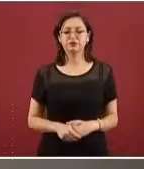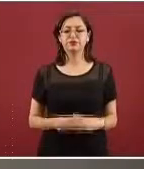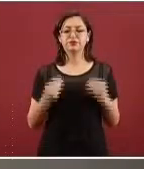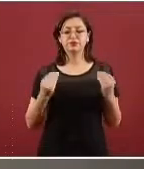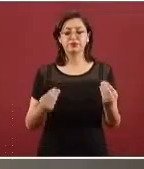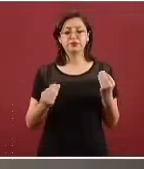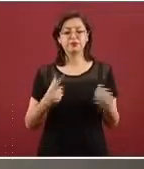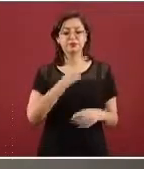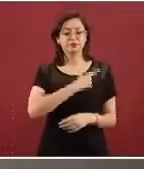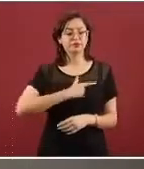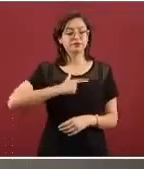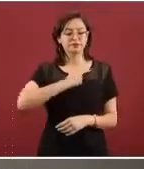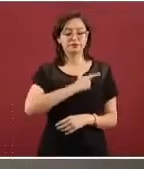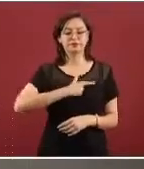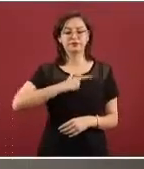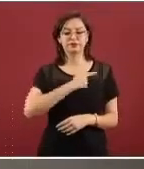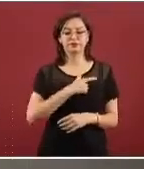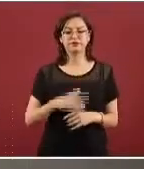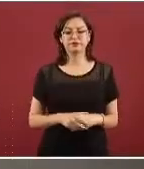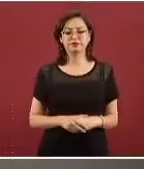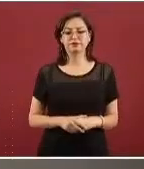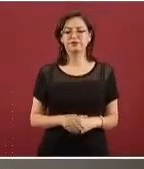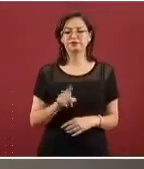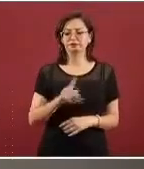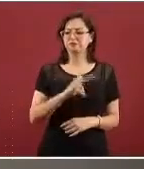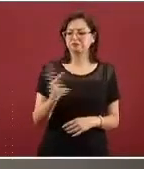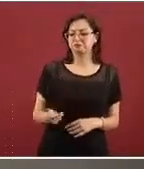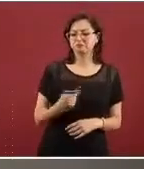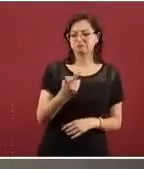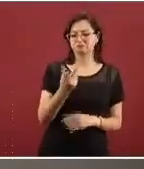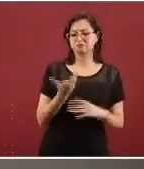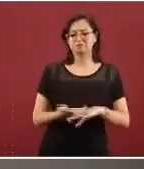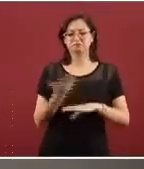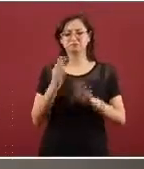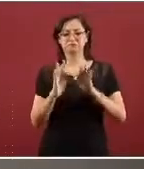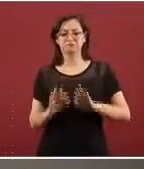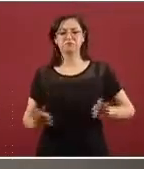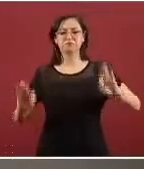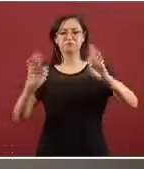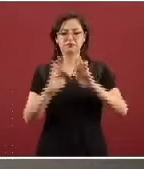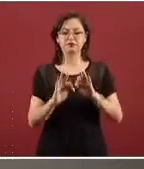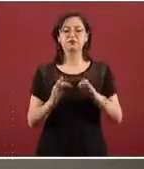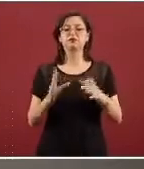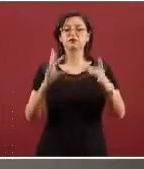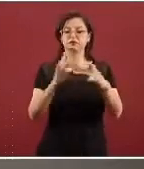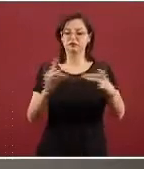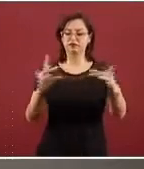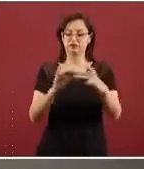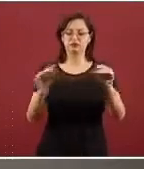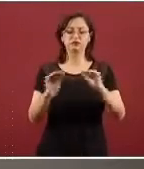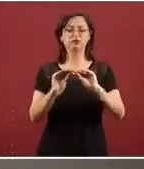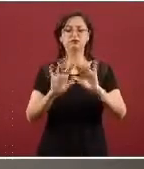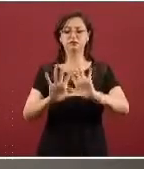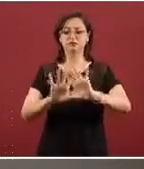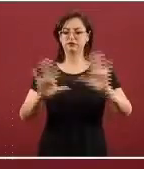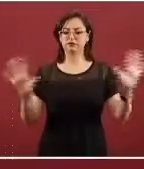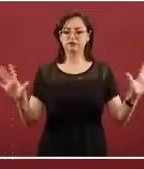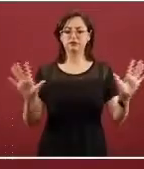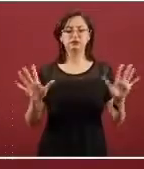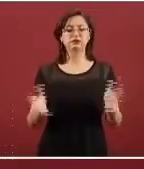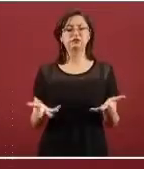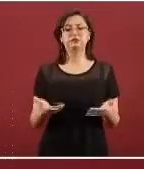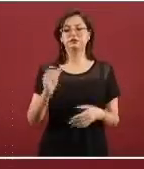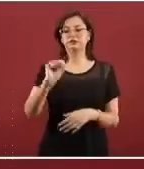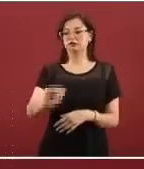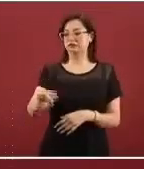gusto. Aprovecho su pregunta, que me parece muy importante, para enfatizar este mensaje que dijimos con vehemencia